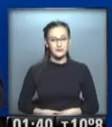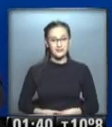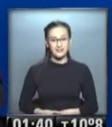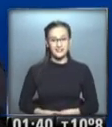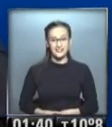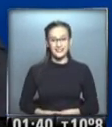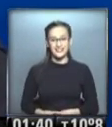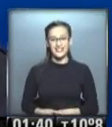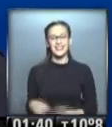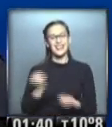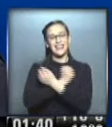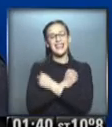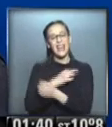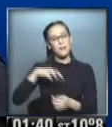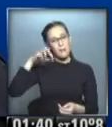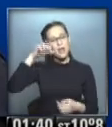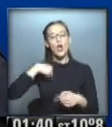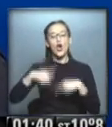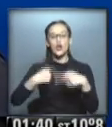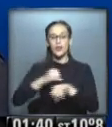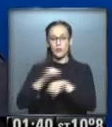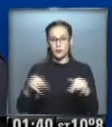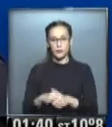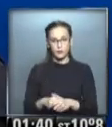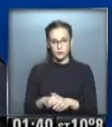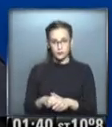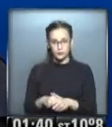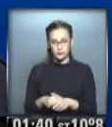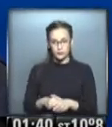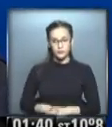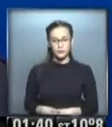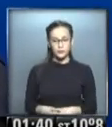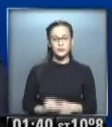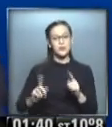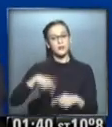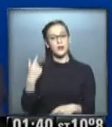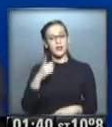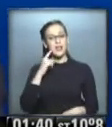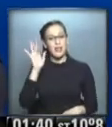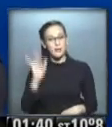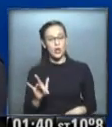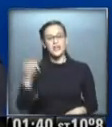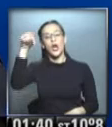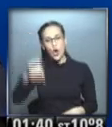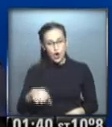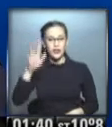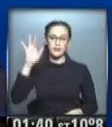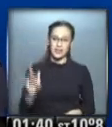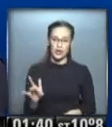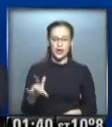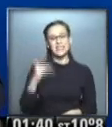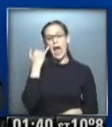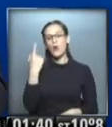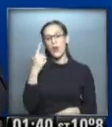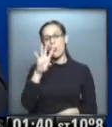¿Cómo lo queremos a Pepe? Continuemos con la información. Mañana, miércoles, u hoy, miércoles, hay que